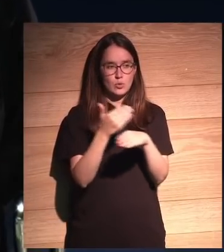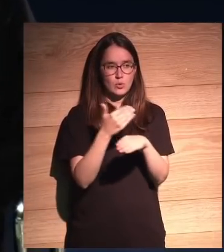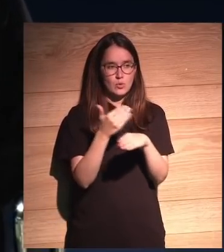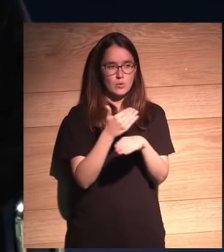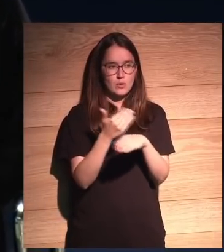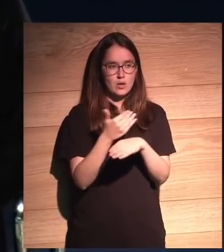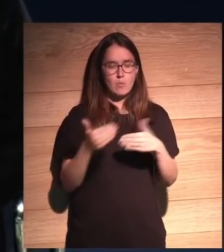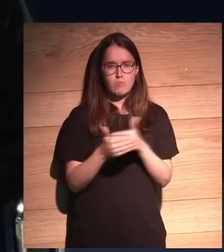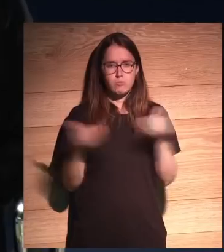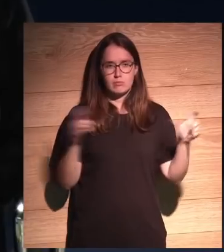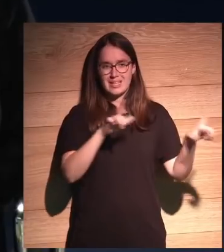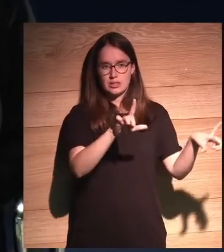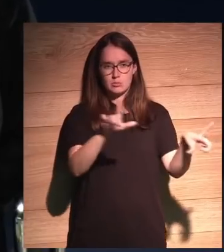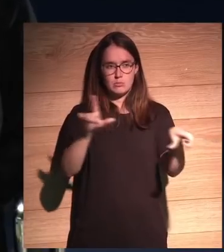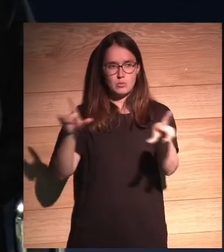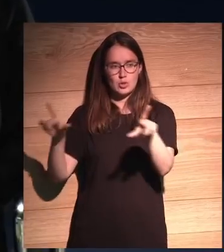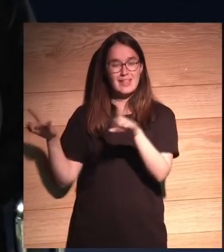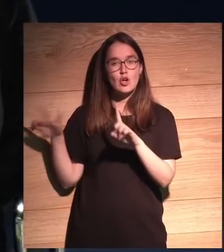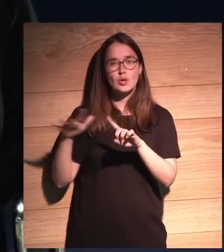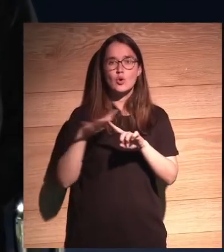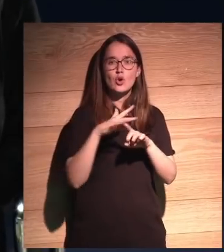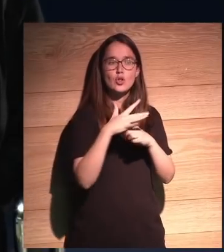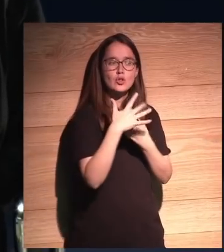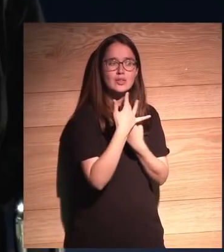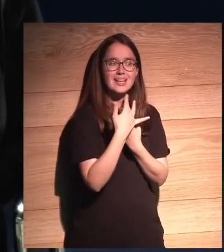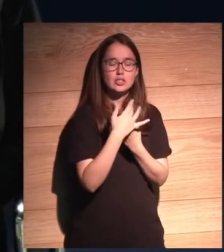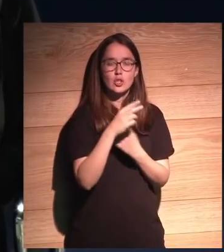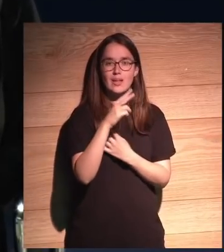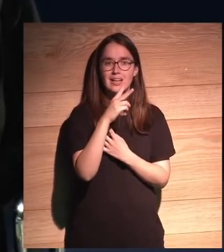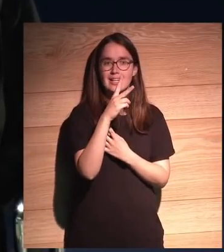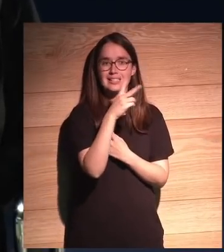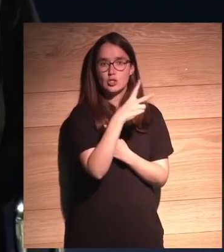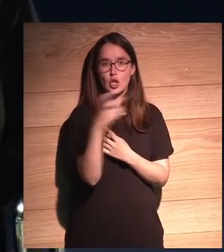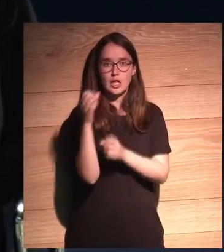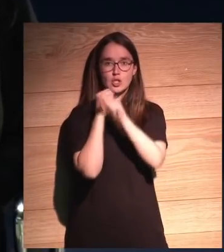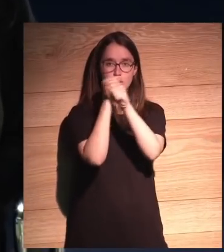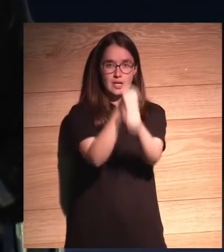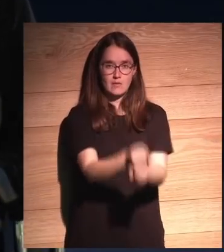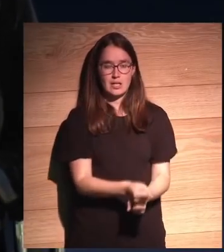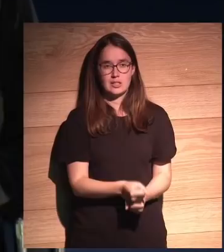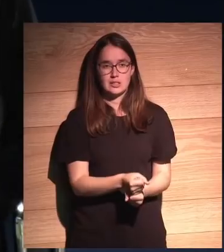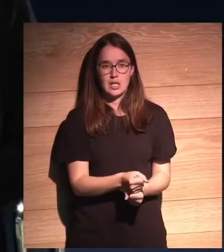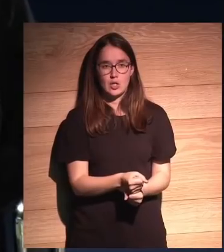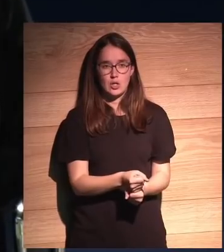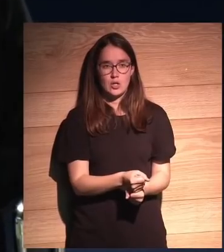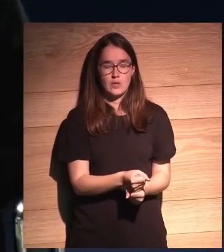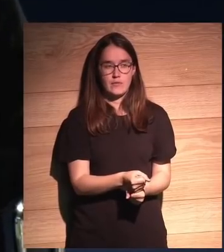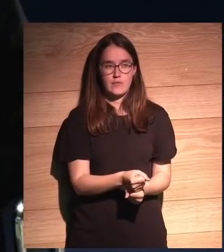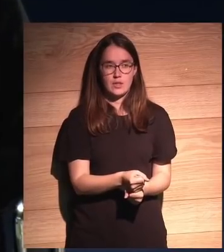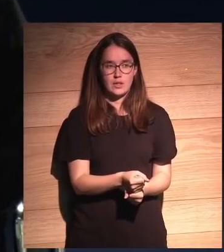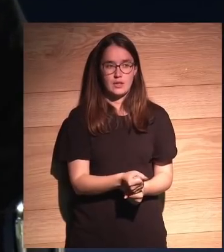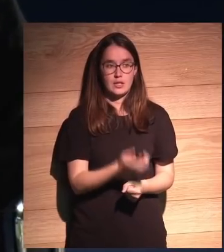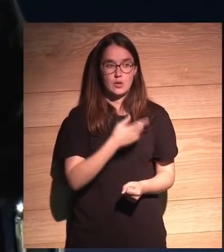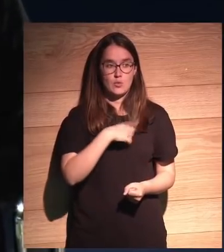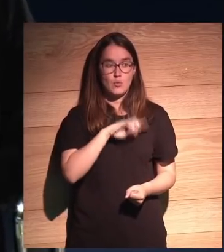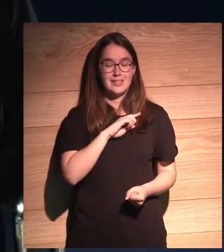una importante exposición en el contexto del bicentenario de, bueno,